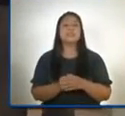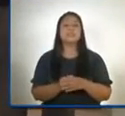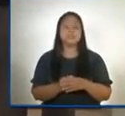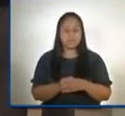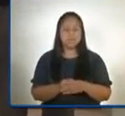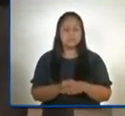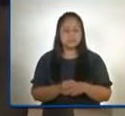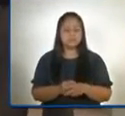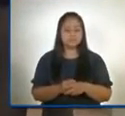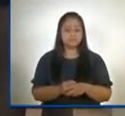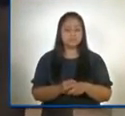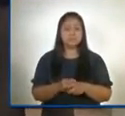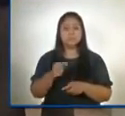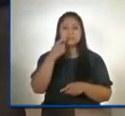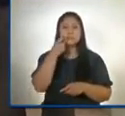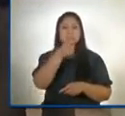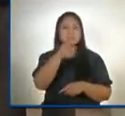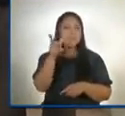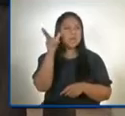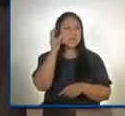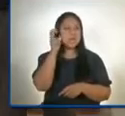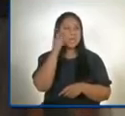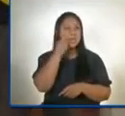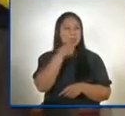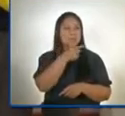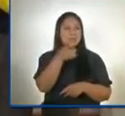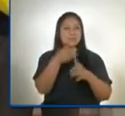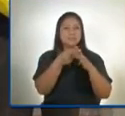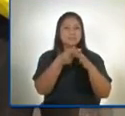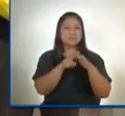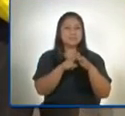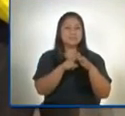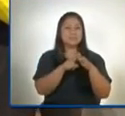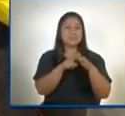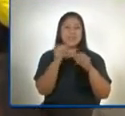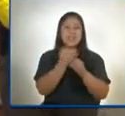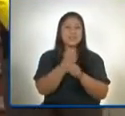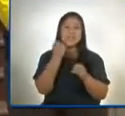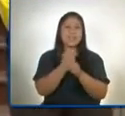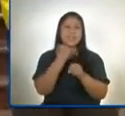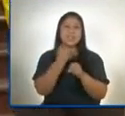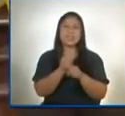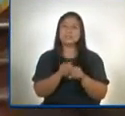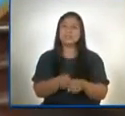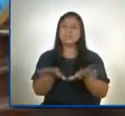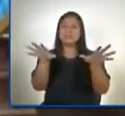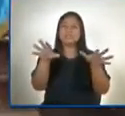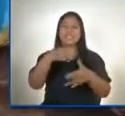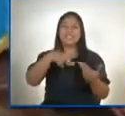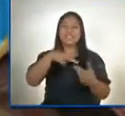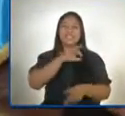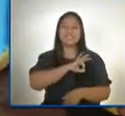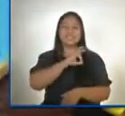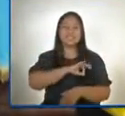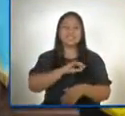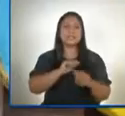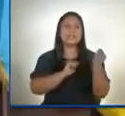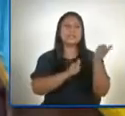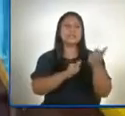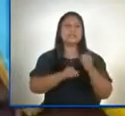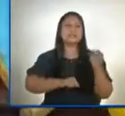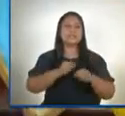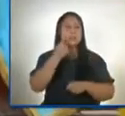Yo creo que es un audio que todos los años empieza a compartirse en redes sociales. A partir del 15 de septiembre